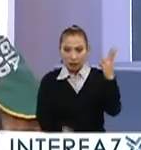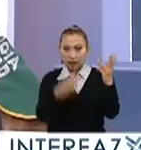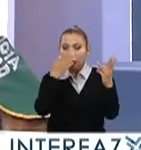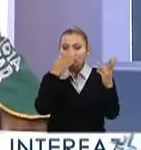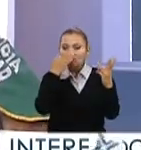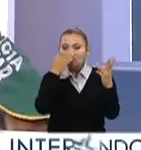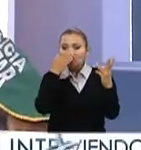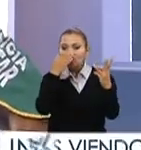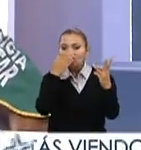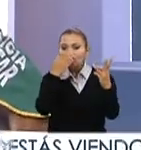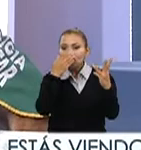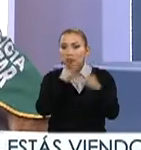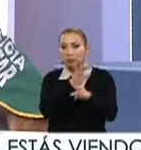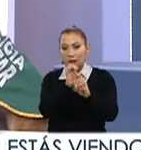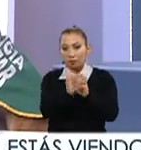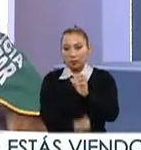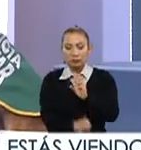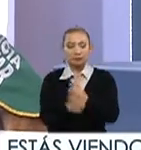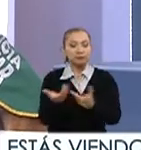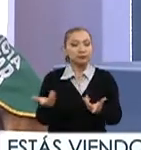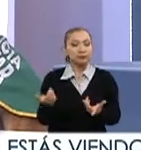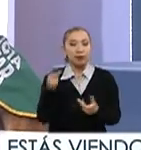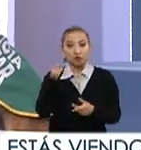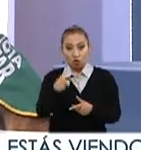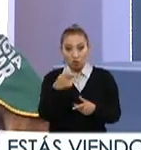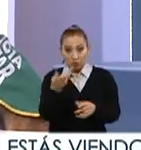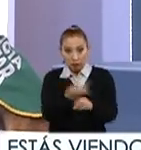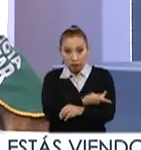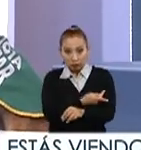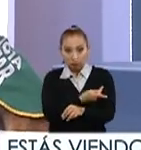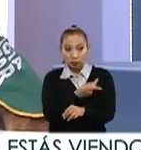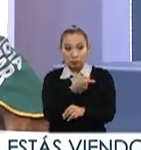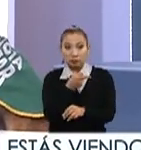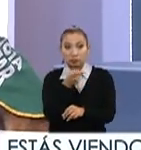pseudoaroma. Porque, por ejemplo, cuando fue